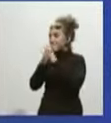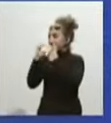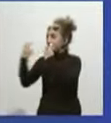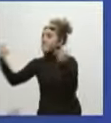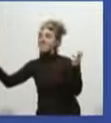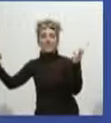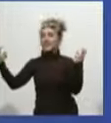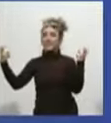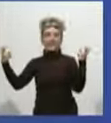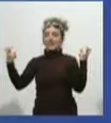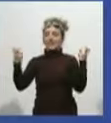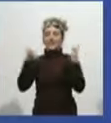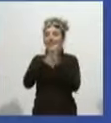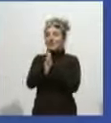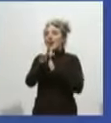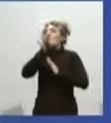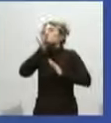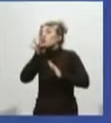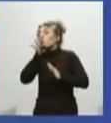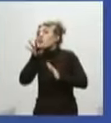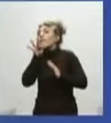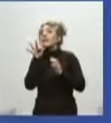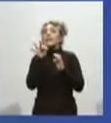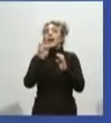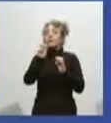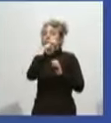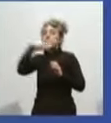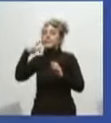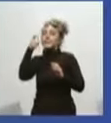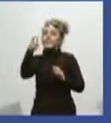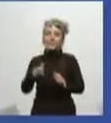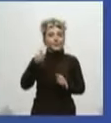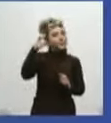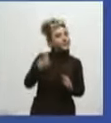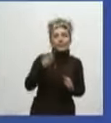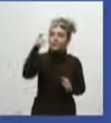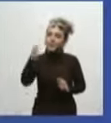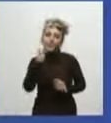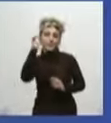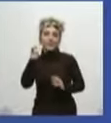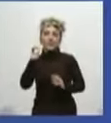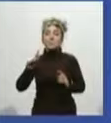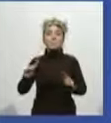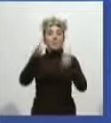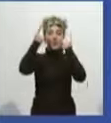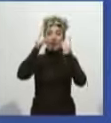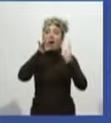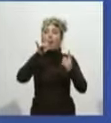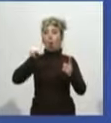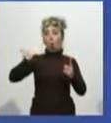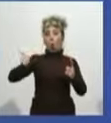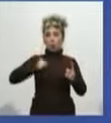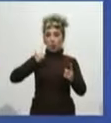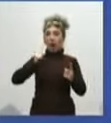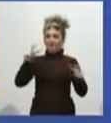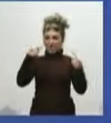Así que quiere decir eso que el veredicto va a tardar un poco y, sobre todo, vamos a tener la oportunidad... Ah, que me ven que me he